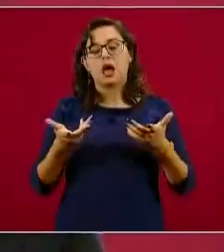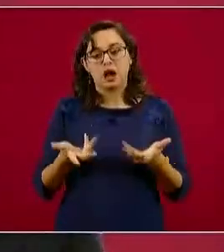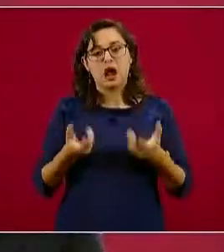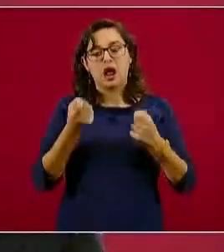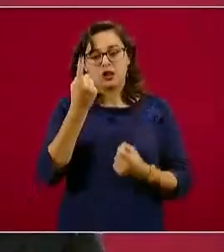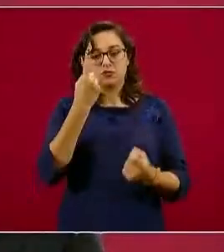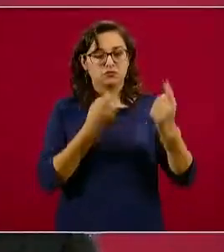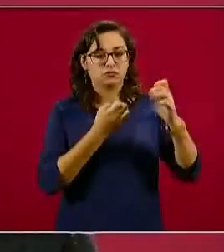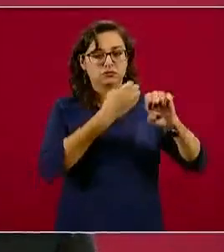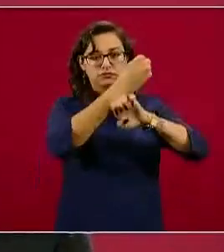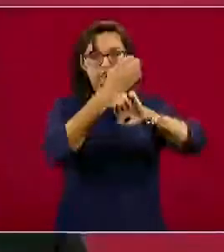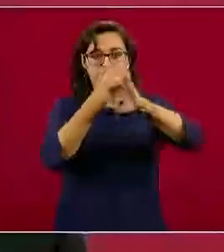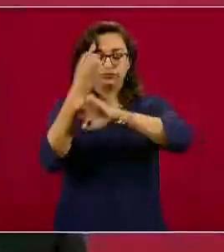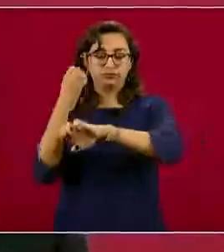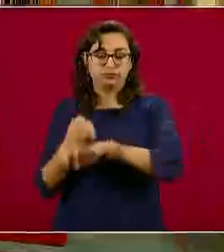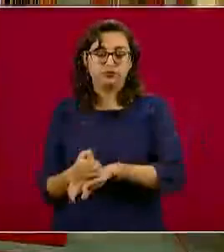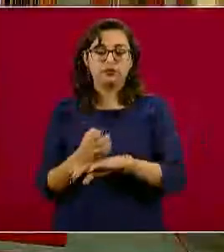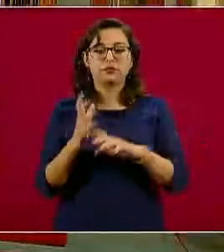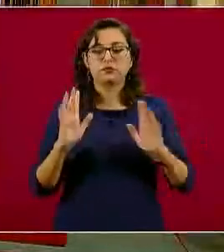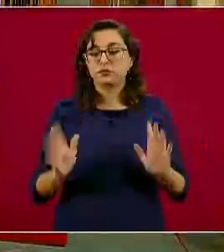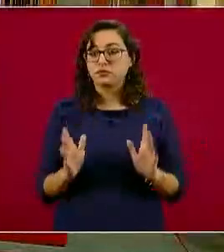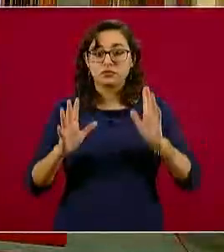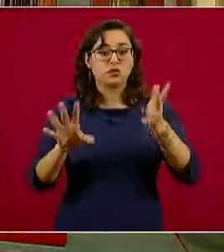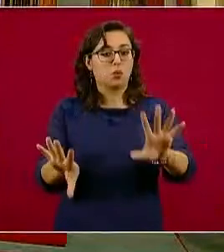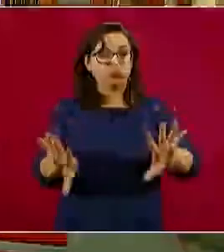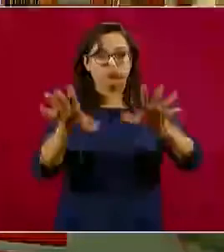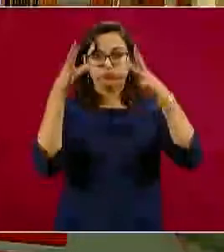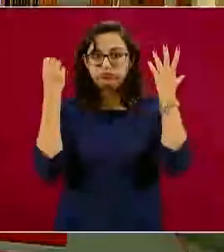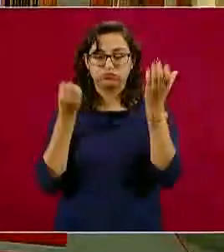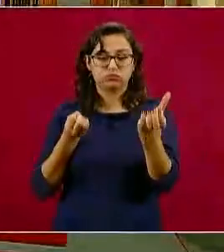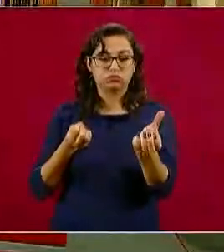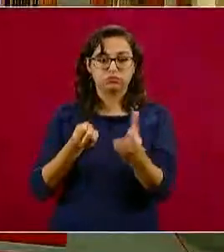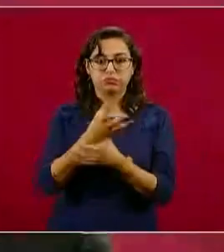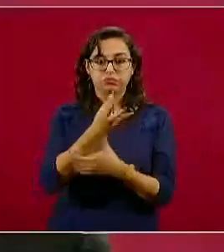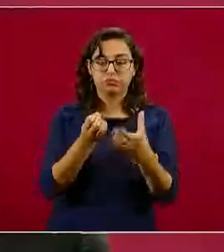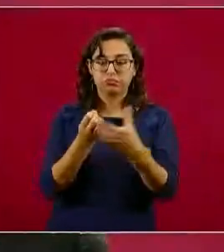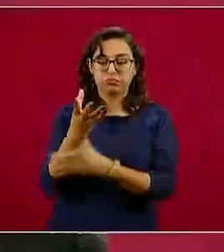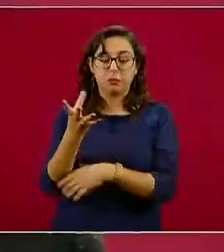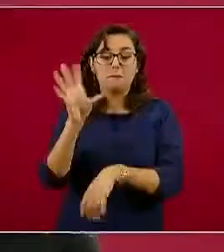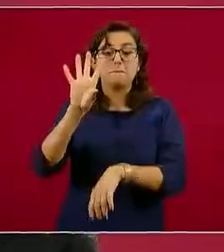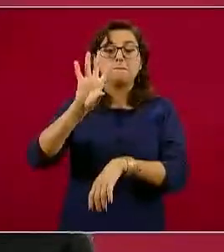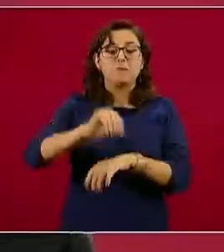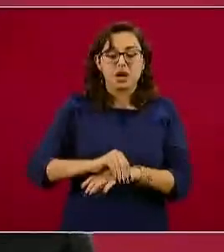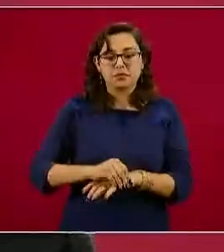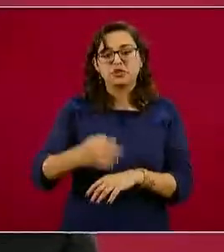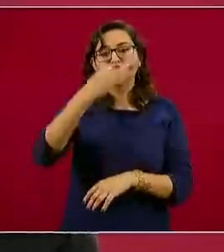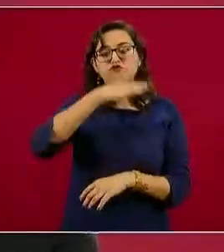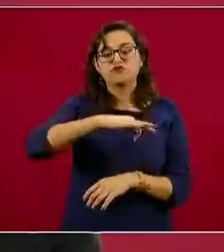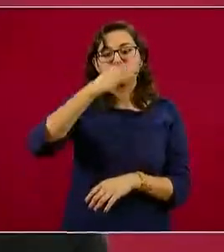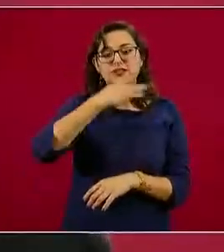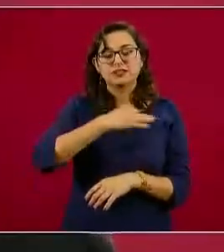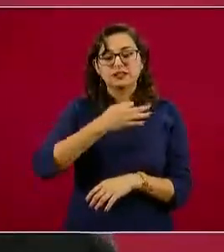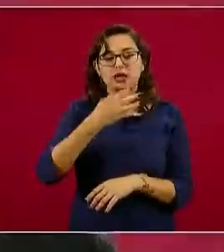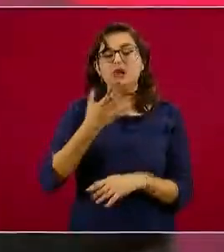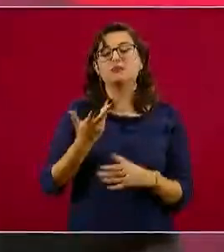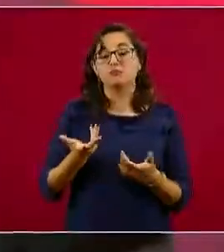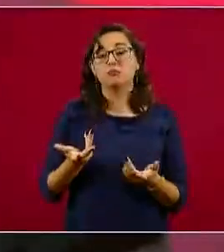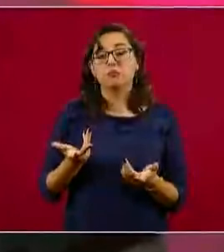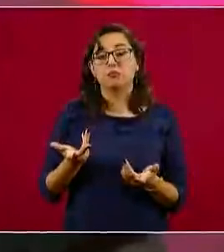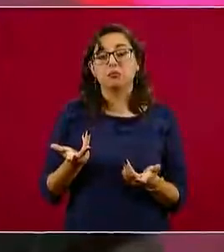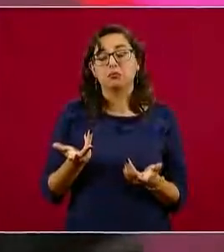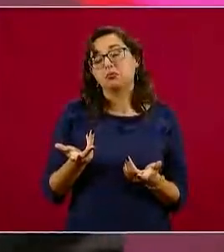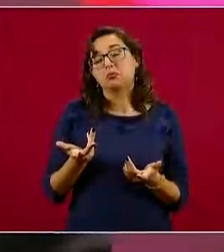de estas entidades federativas se hizo un desconfinamiento muy rápido. Se autorizaron, por ejemplo, fiestas o ocurrieron fiestas.